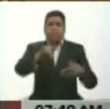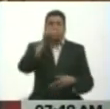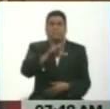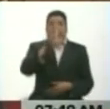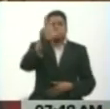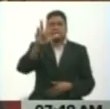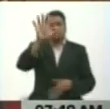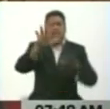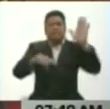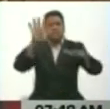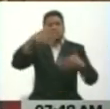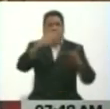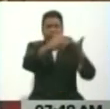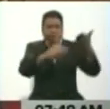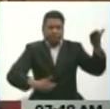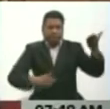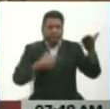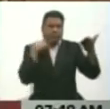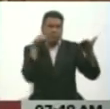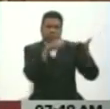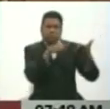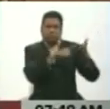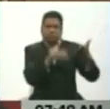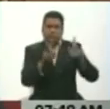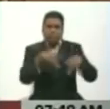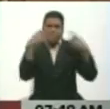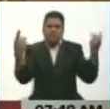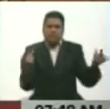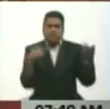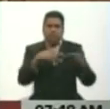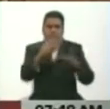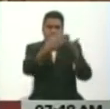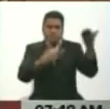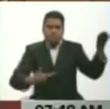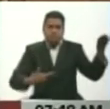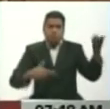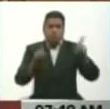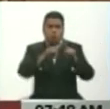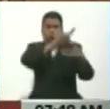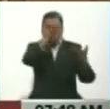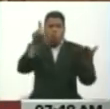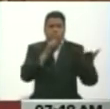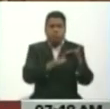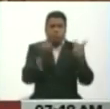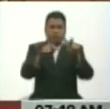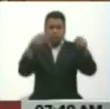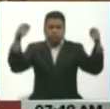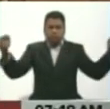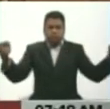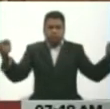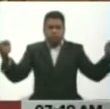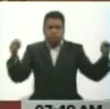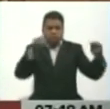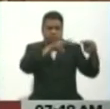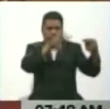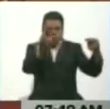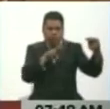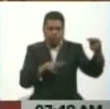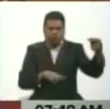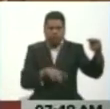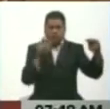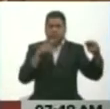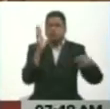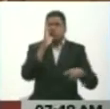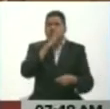1.315 notas, desde páginas enteras hasta 1.315. No hay